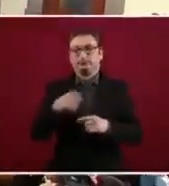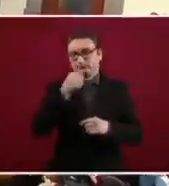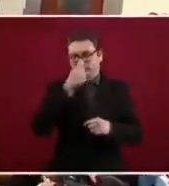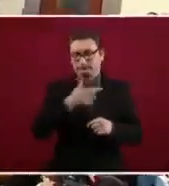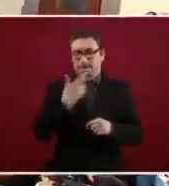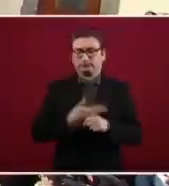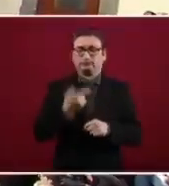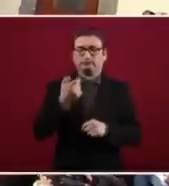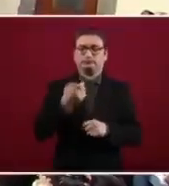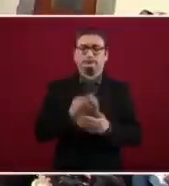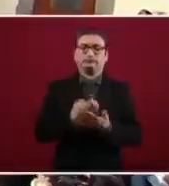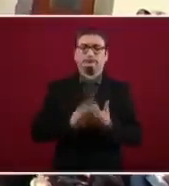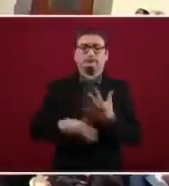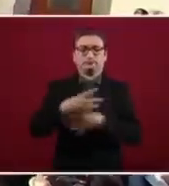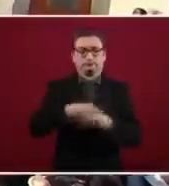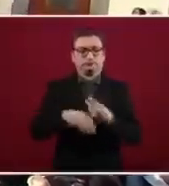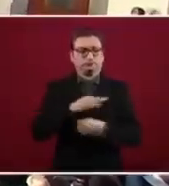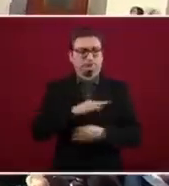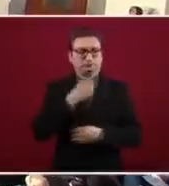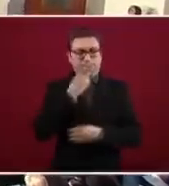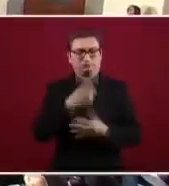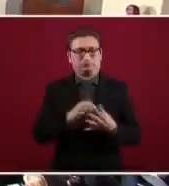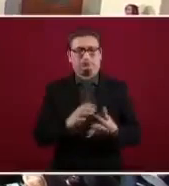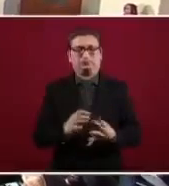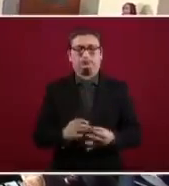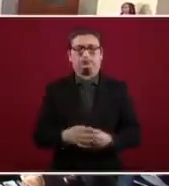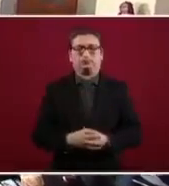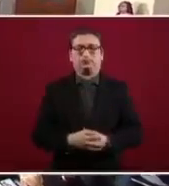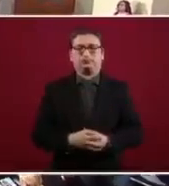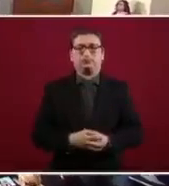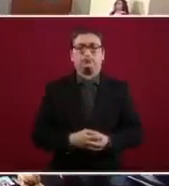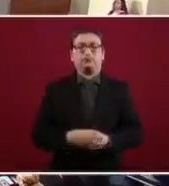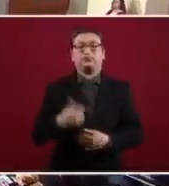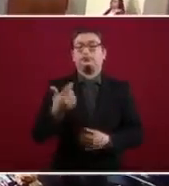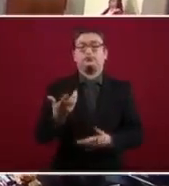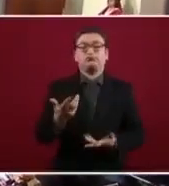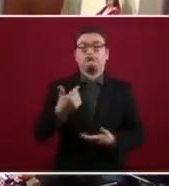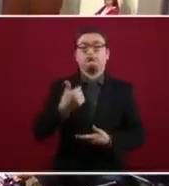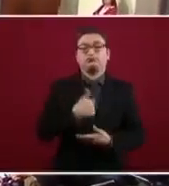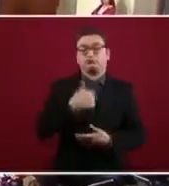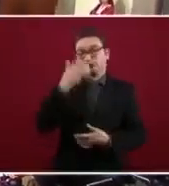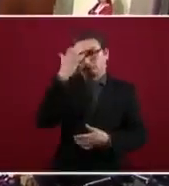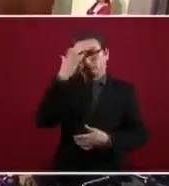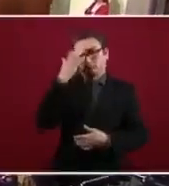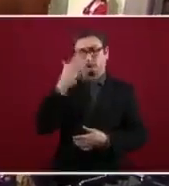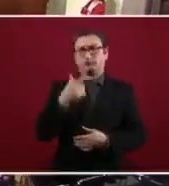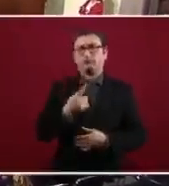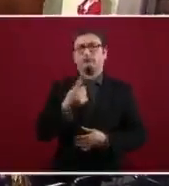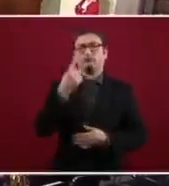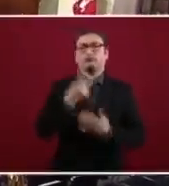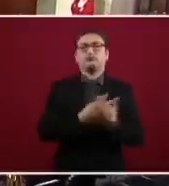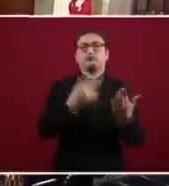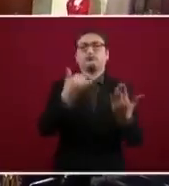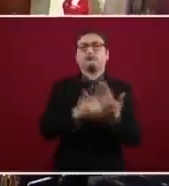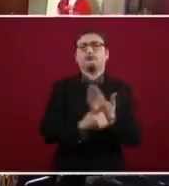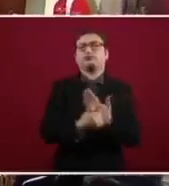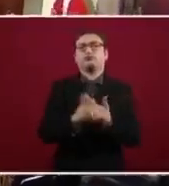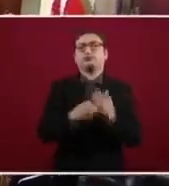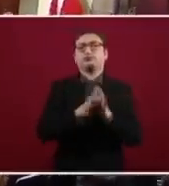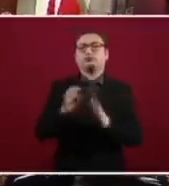economía podría explicar es que conozco hay un proyecto en